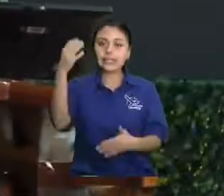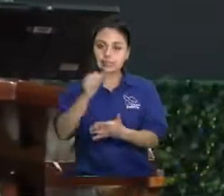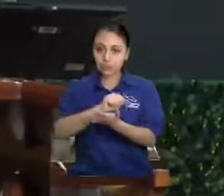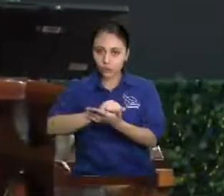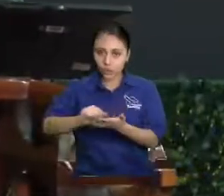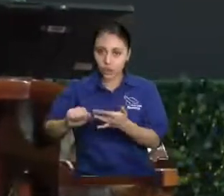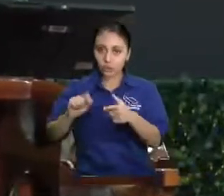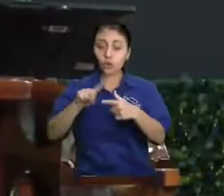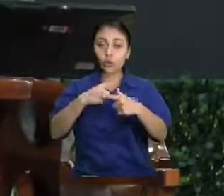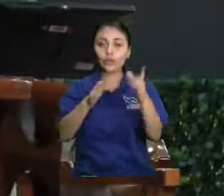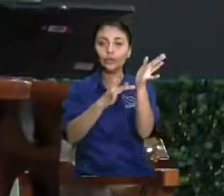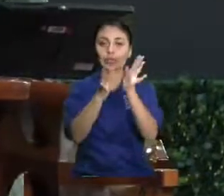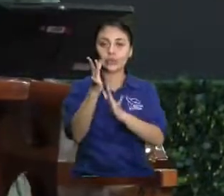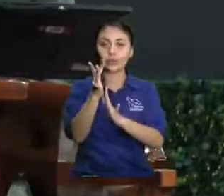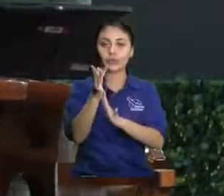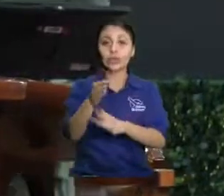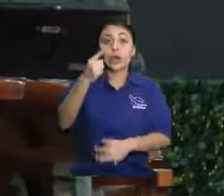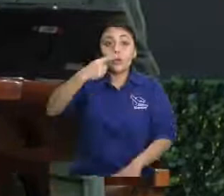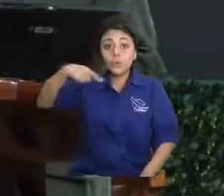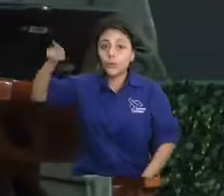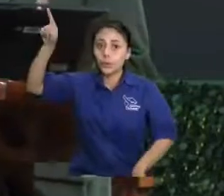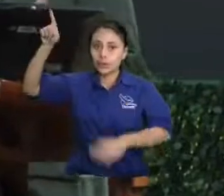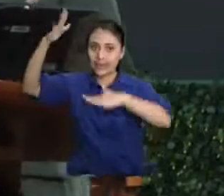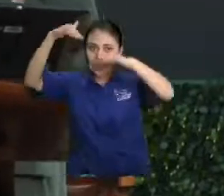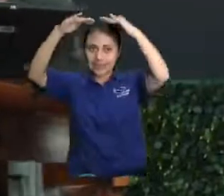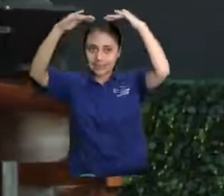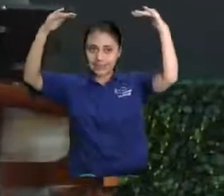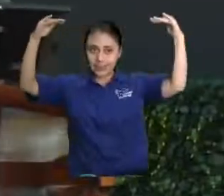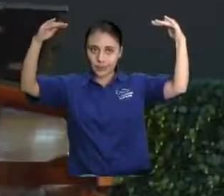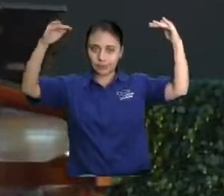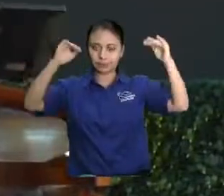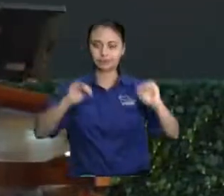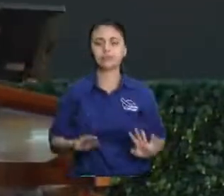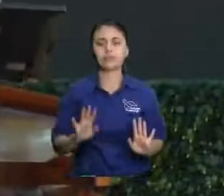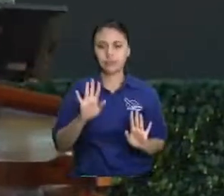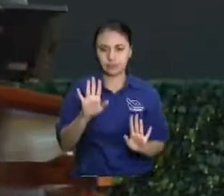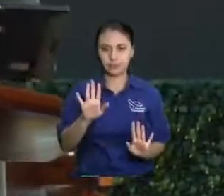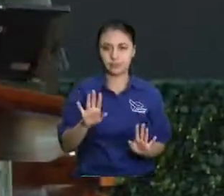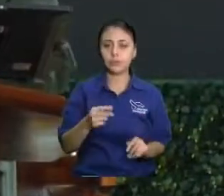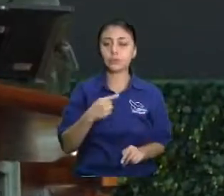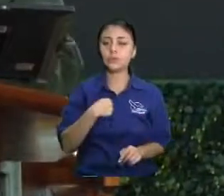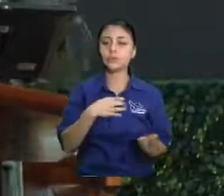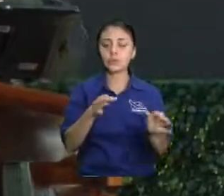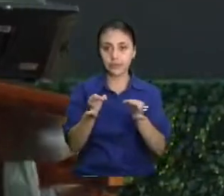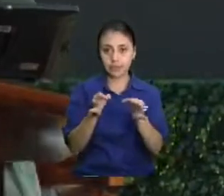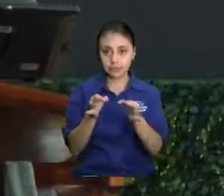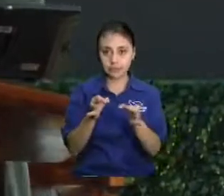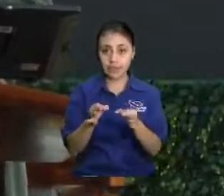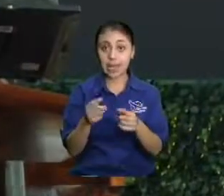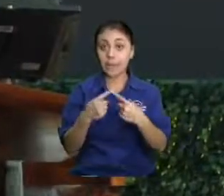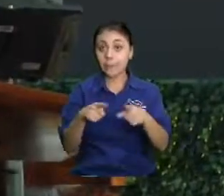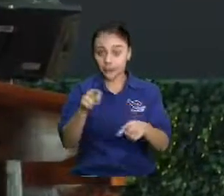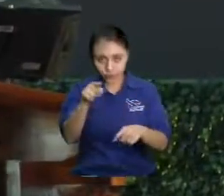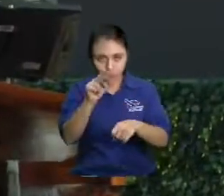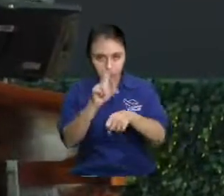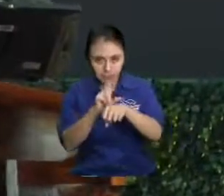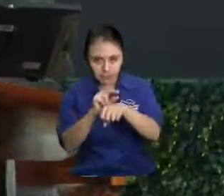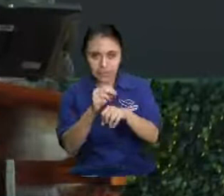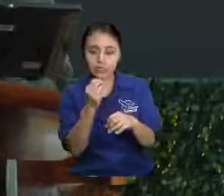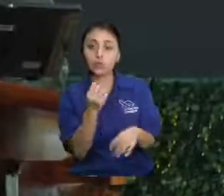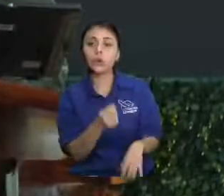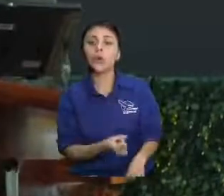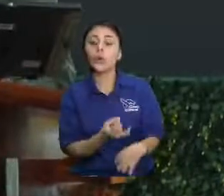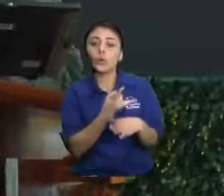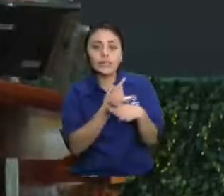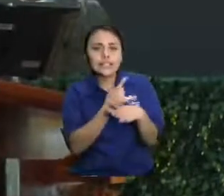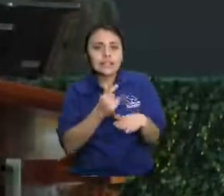se lo dejaba saber a algunos hermanos, les decía, yo no sé cómo explicarlo, pero si me permiten utilizar un poquitito